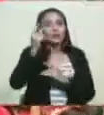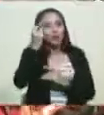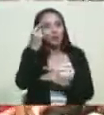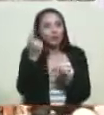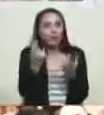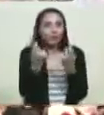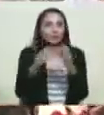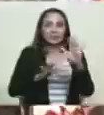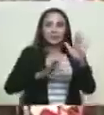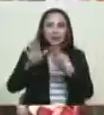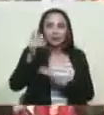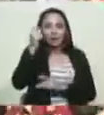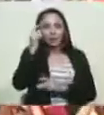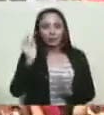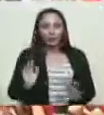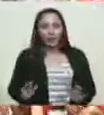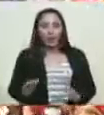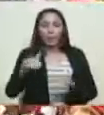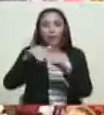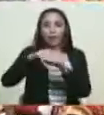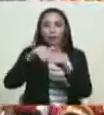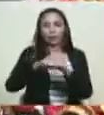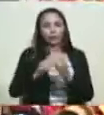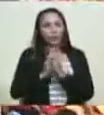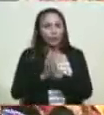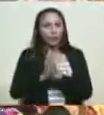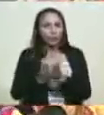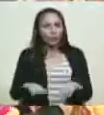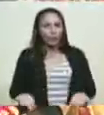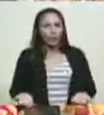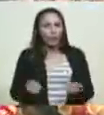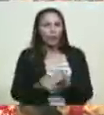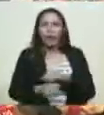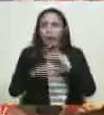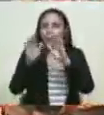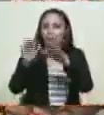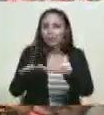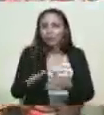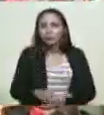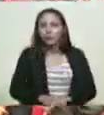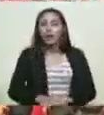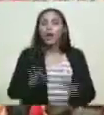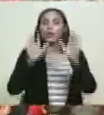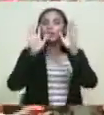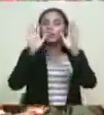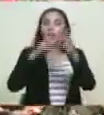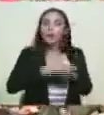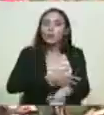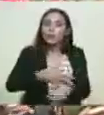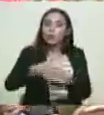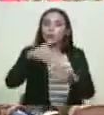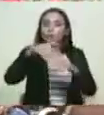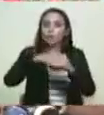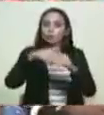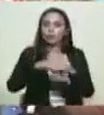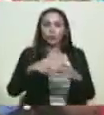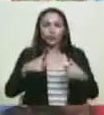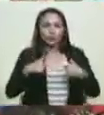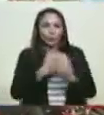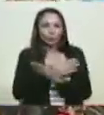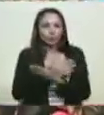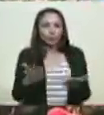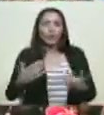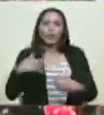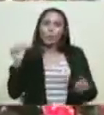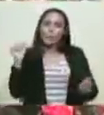15 días para las elecciones. Denme 10 millones de votos y yo meto preso a todas